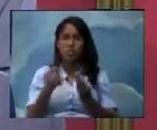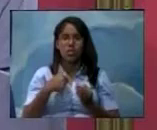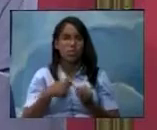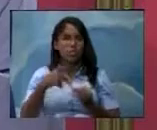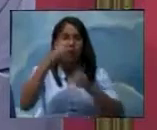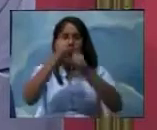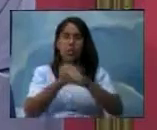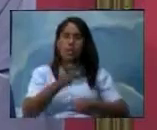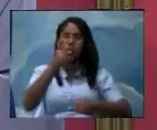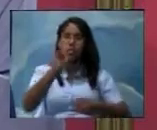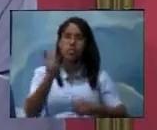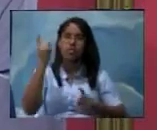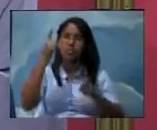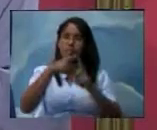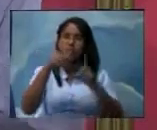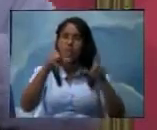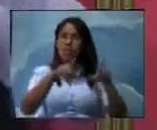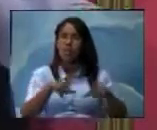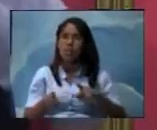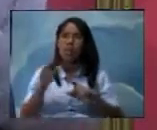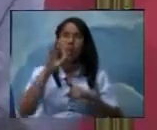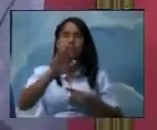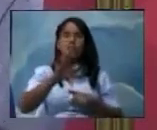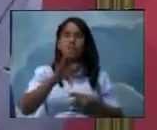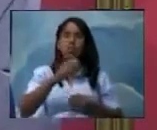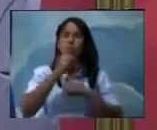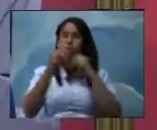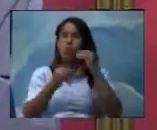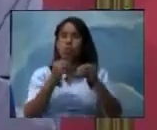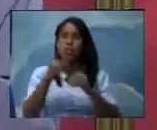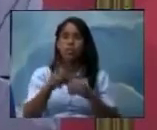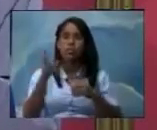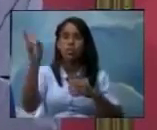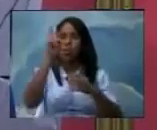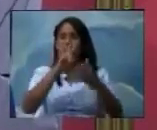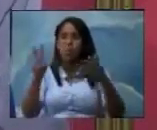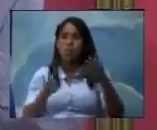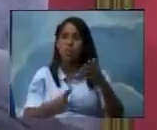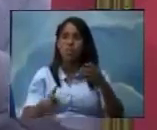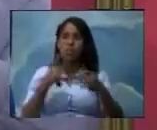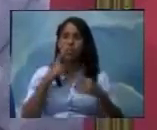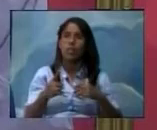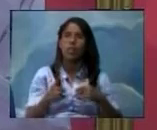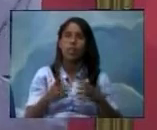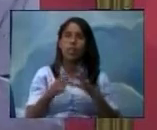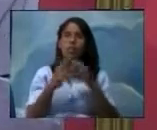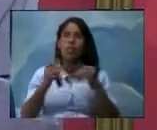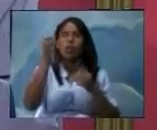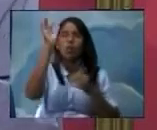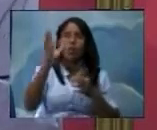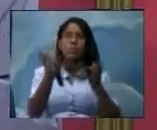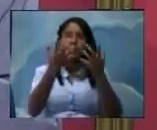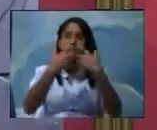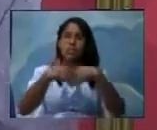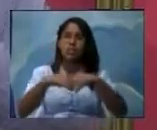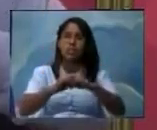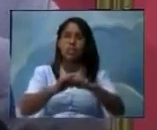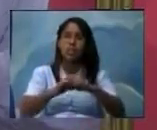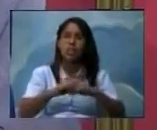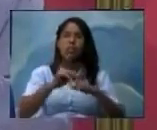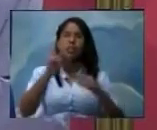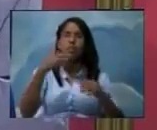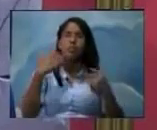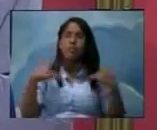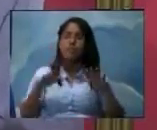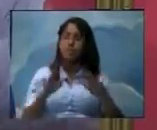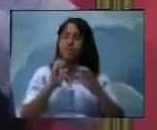yo espero que ustedes allá en Punta Arenas, así como lo han hecho, yo estuve leyendo el reportaje que los pastores se unieron. A